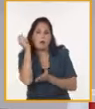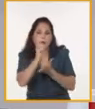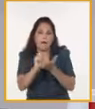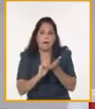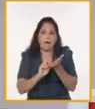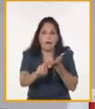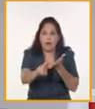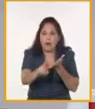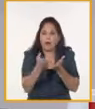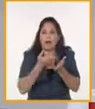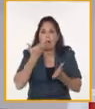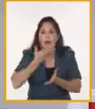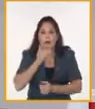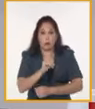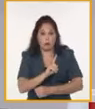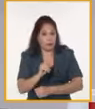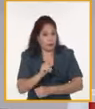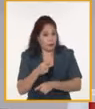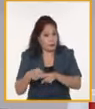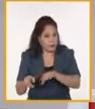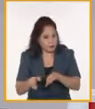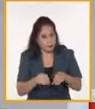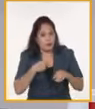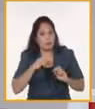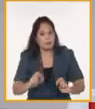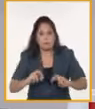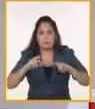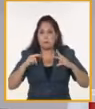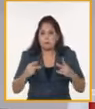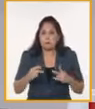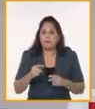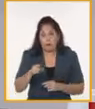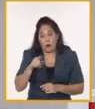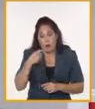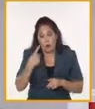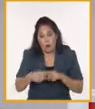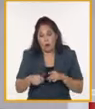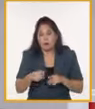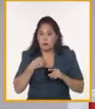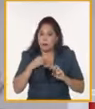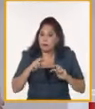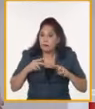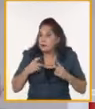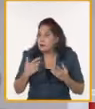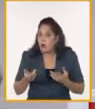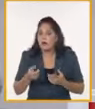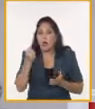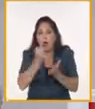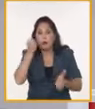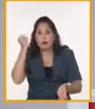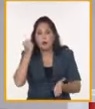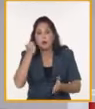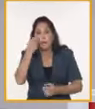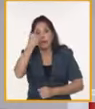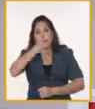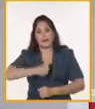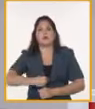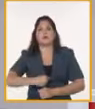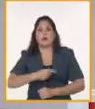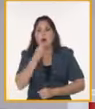tengan claro también reiterar que no es nuevo pero es oportuno reiterarlo que esa autorización es personal e